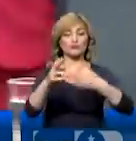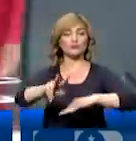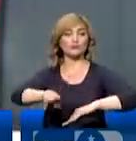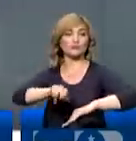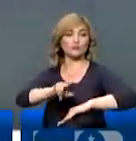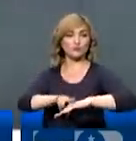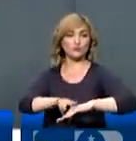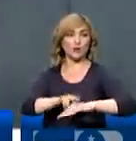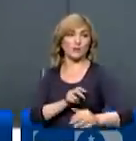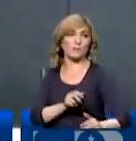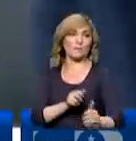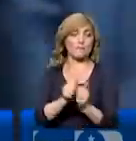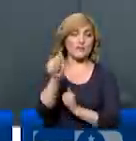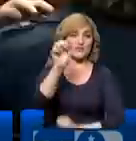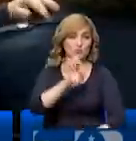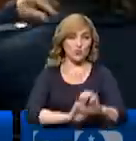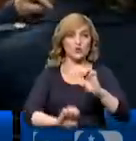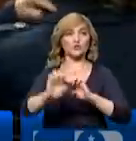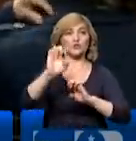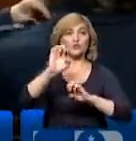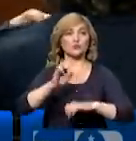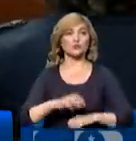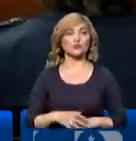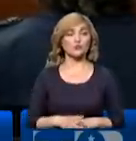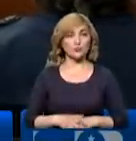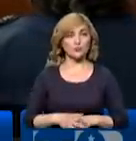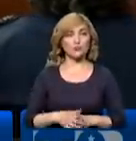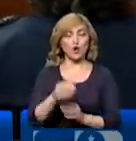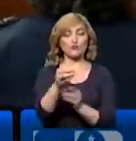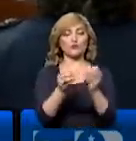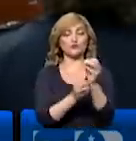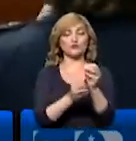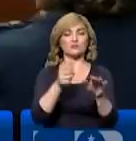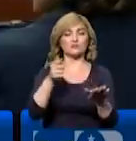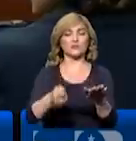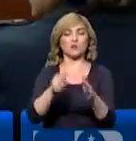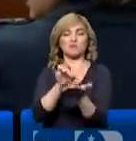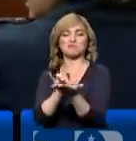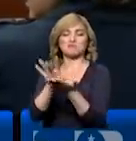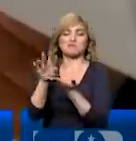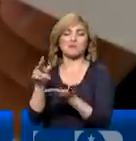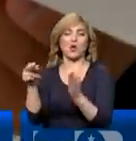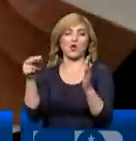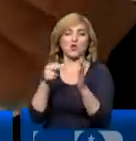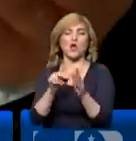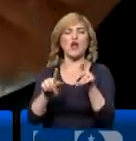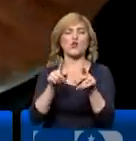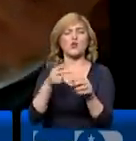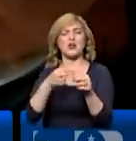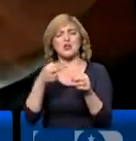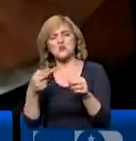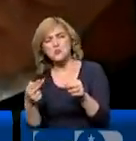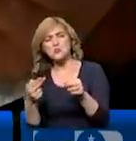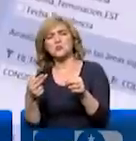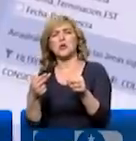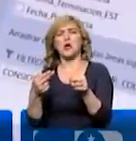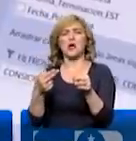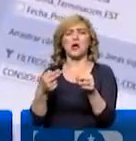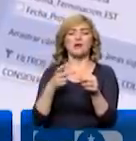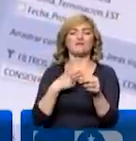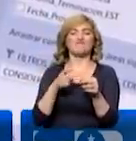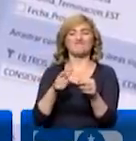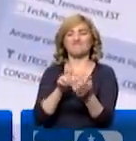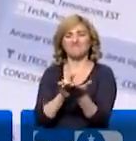luego de que superaron la fase de evaluación para asumir los despachos de jueces que dejaron sus cargos por distintas razones. Tras recibir sus credenciales